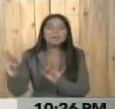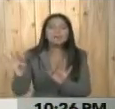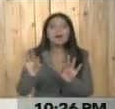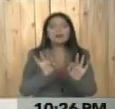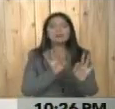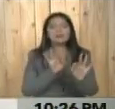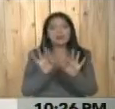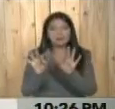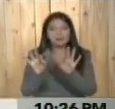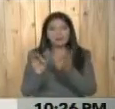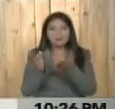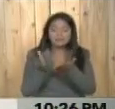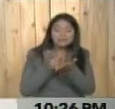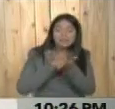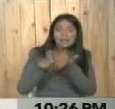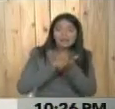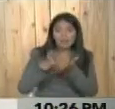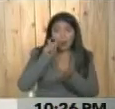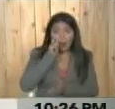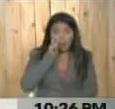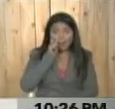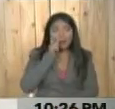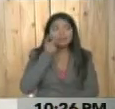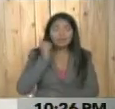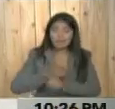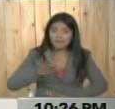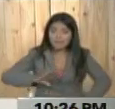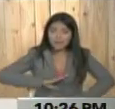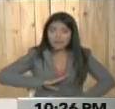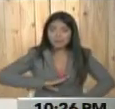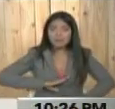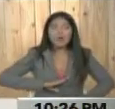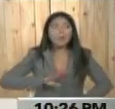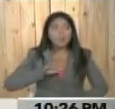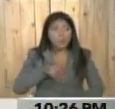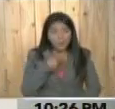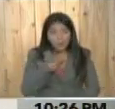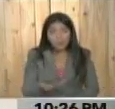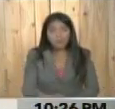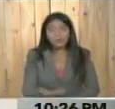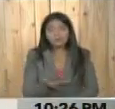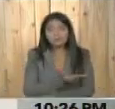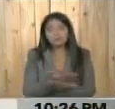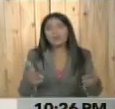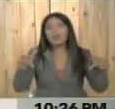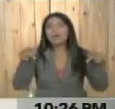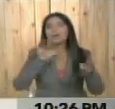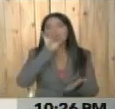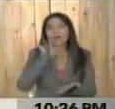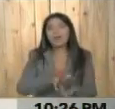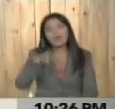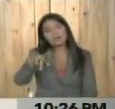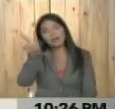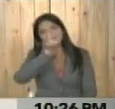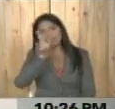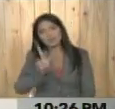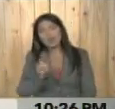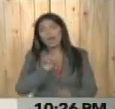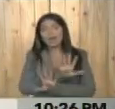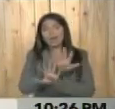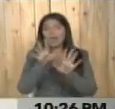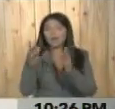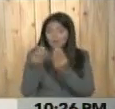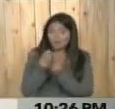Lorca, y es una satisfacción enorme de poder estar aquí en Venezuela, por supuesto con el